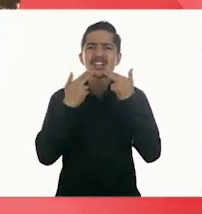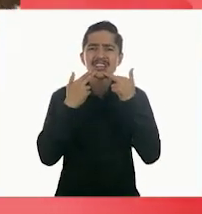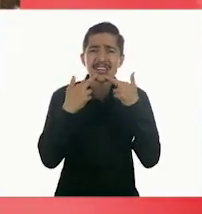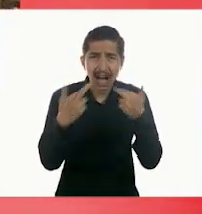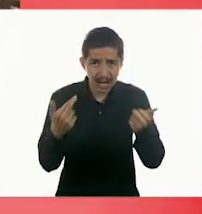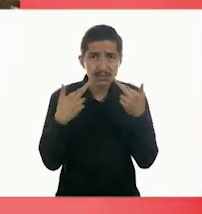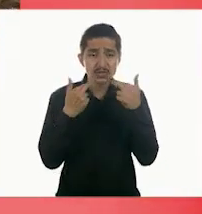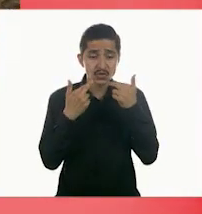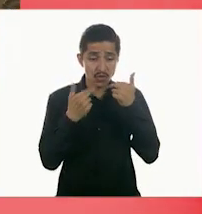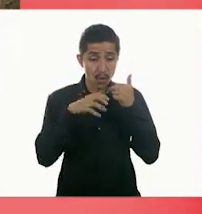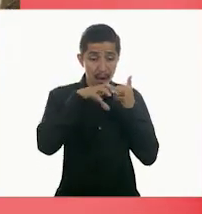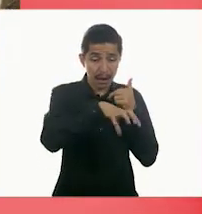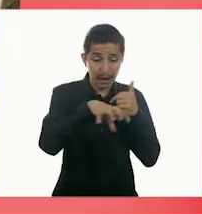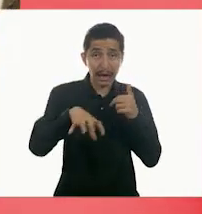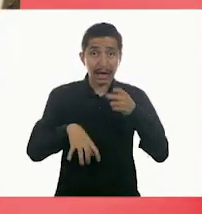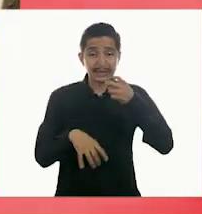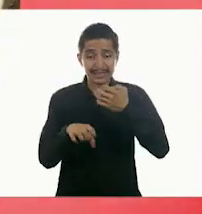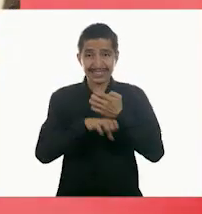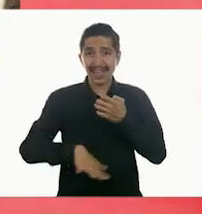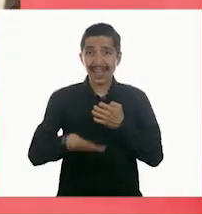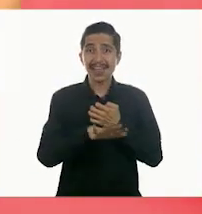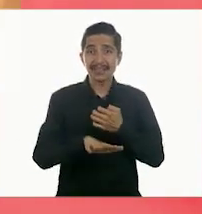de esta zona del estado.